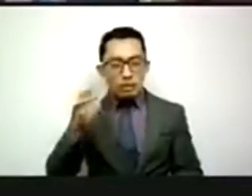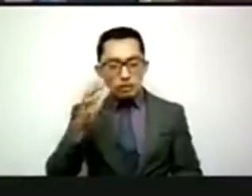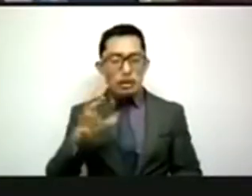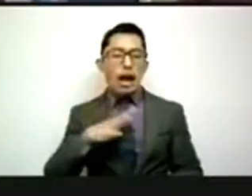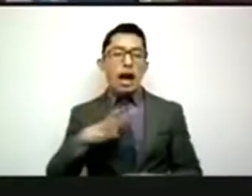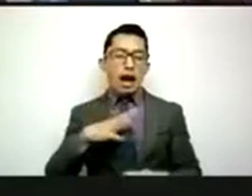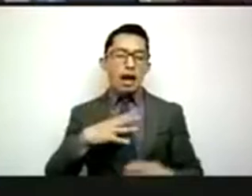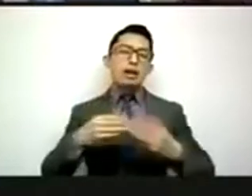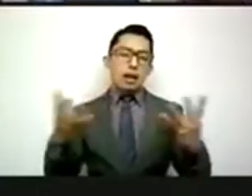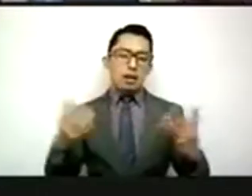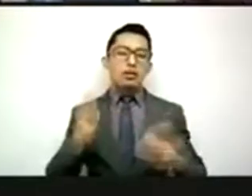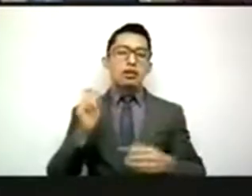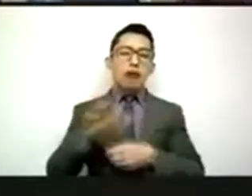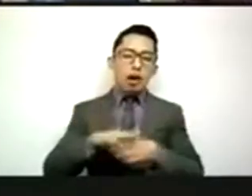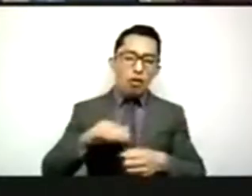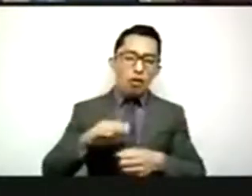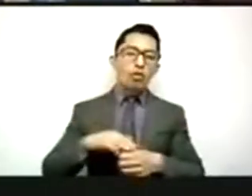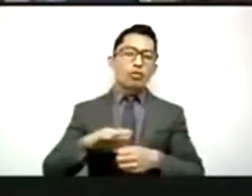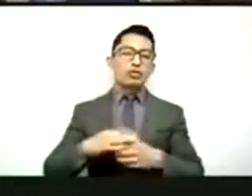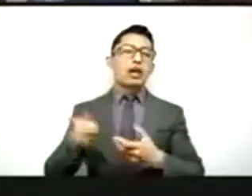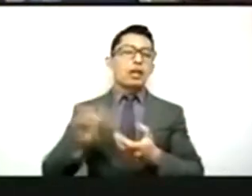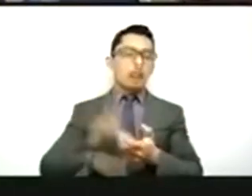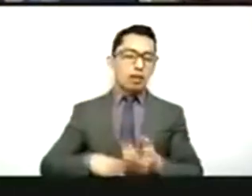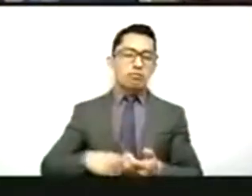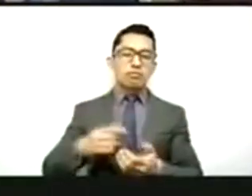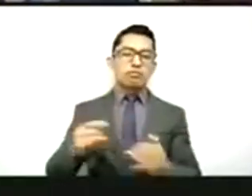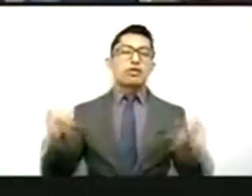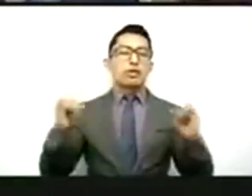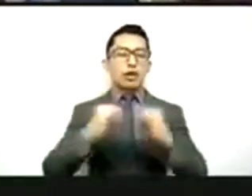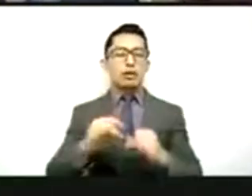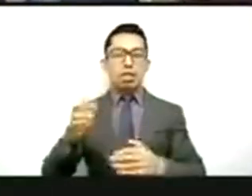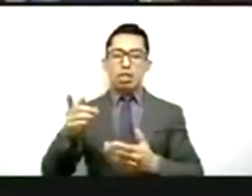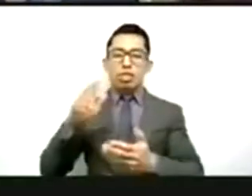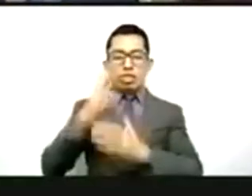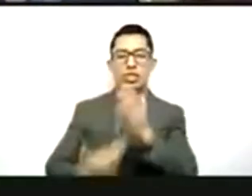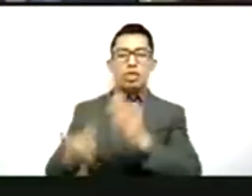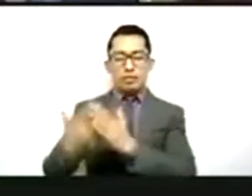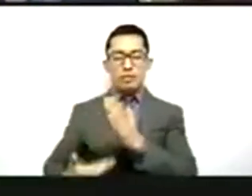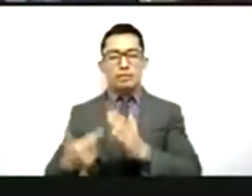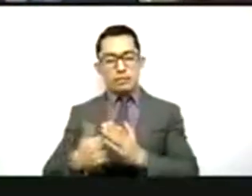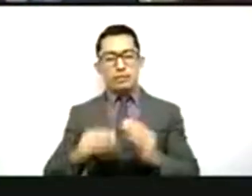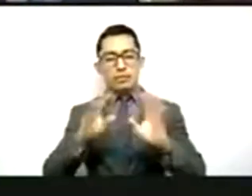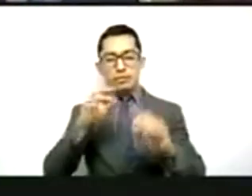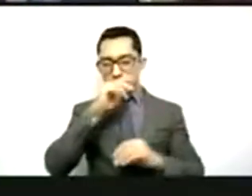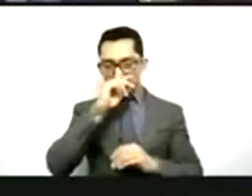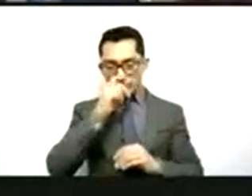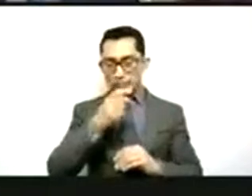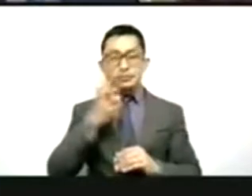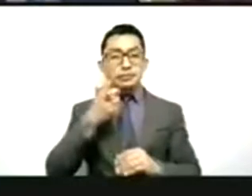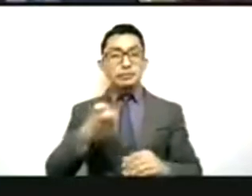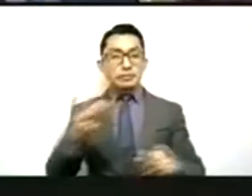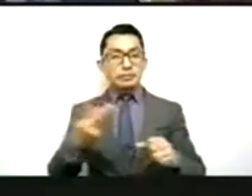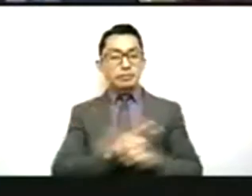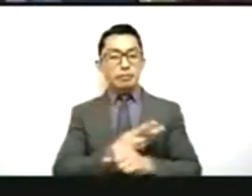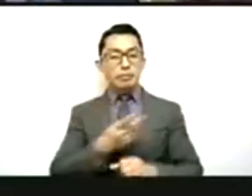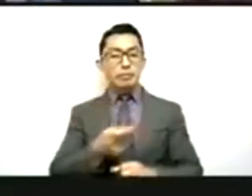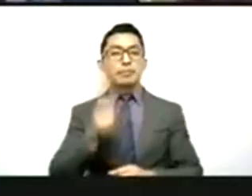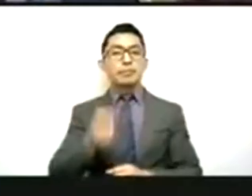y violencia institucional. Este es un ejemplo claro en